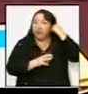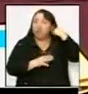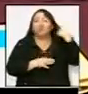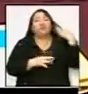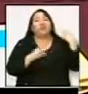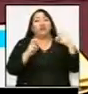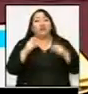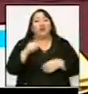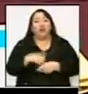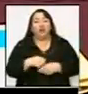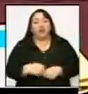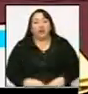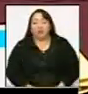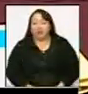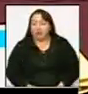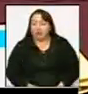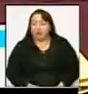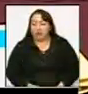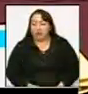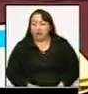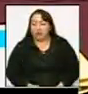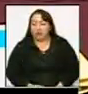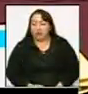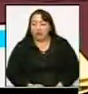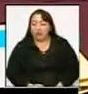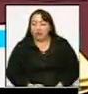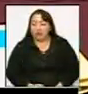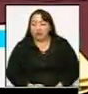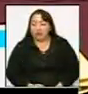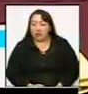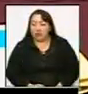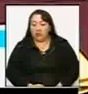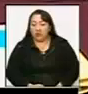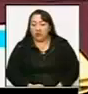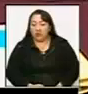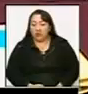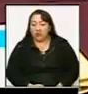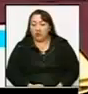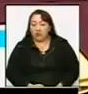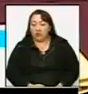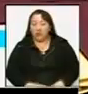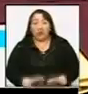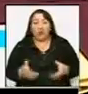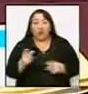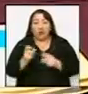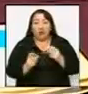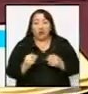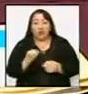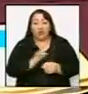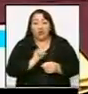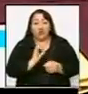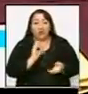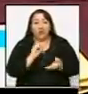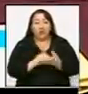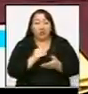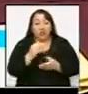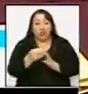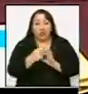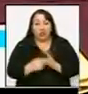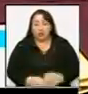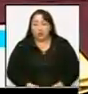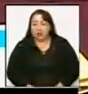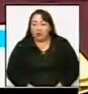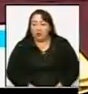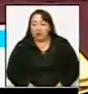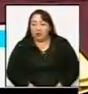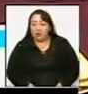órgano electoral, sea RENIEC, sea OMP o sea el jurado, tiene ya el deber de alcanzarlo al registro. Lo